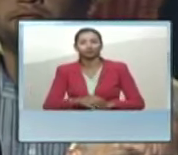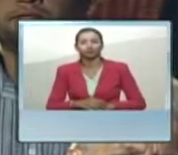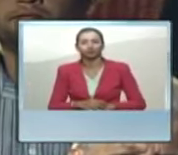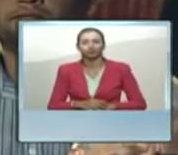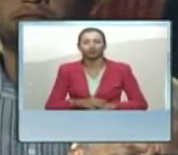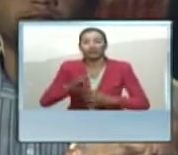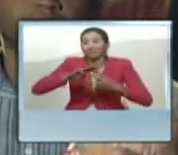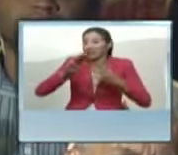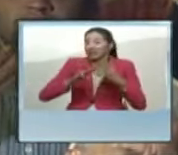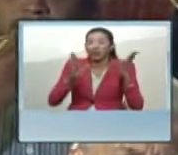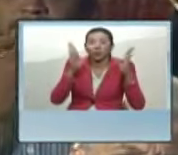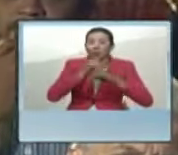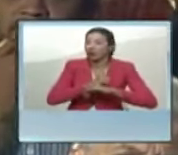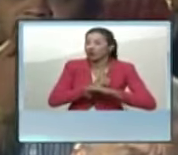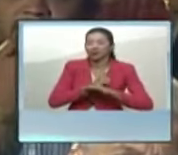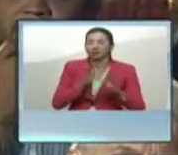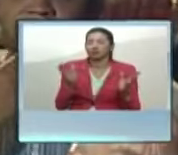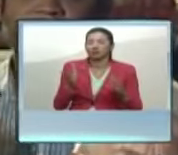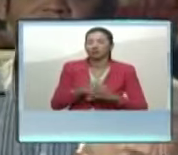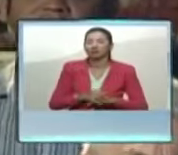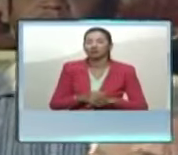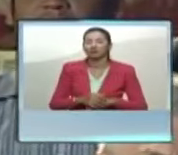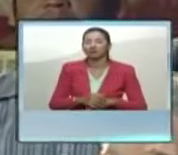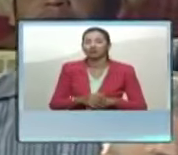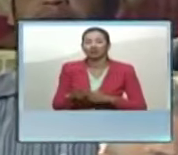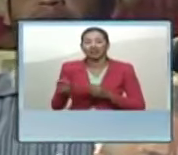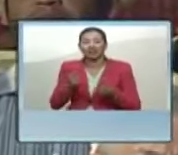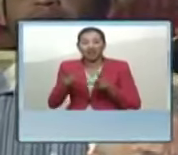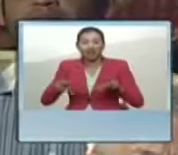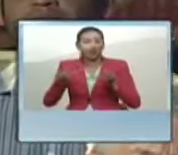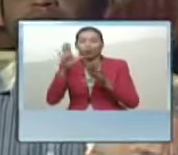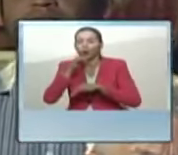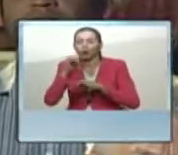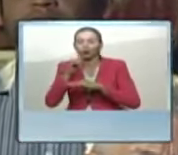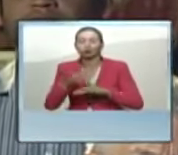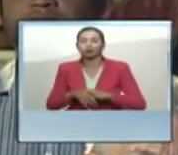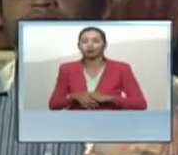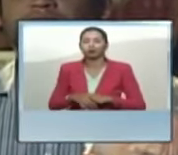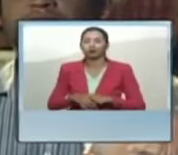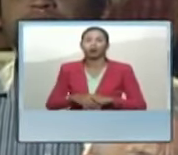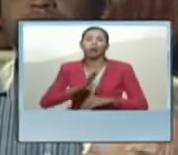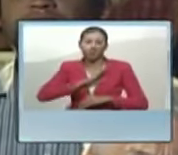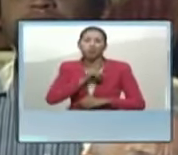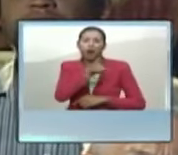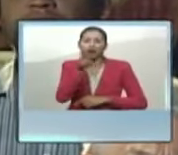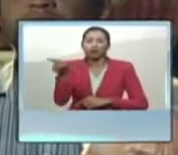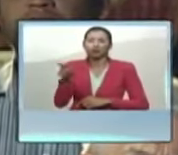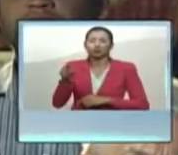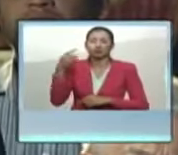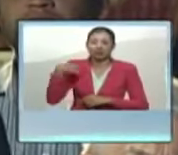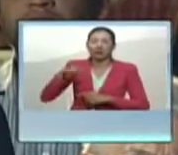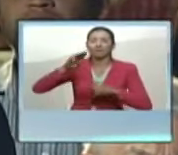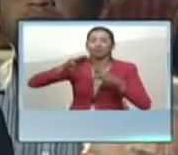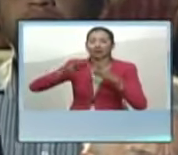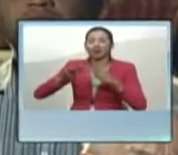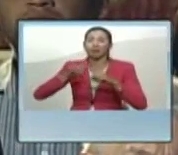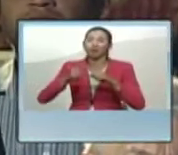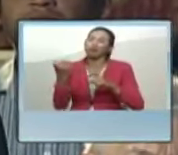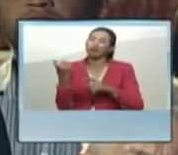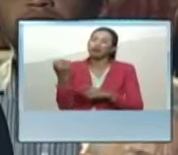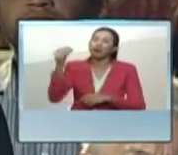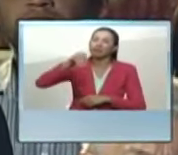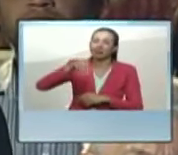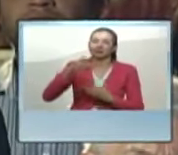insumos pesqueros, pues. Lo que encontramos es machetes, que son de nuestros campesinos, pues, y que, bueno, tienen que estar allí también, pero